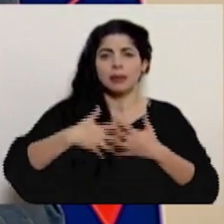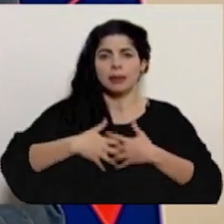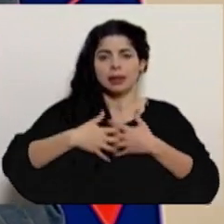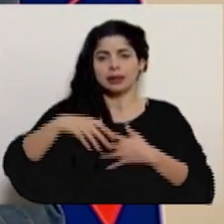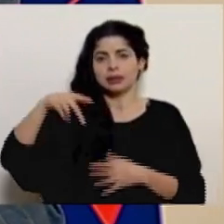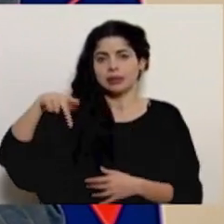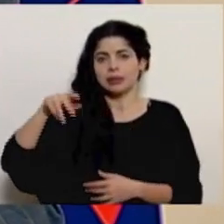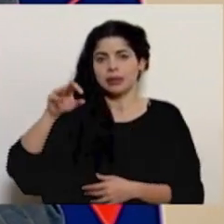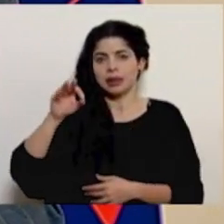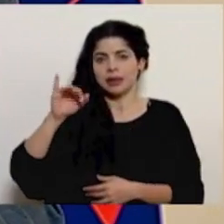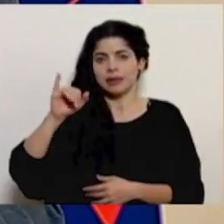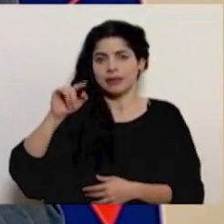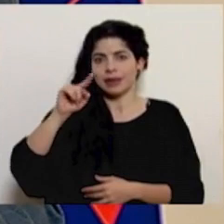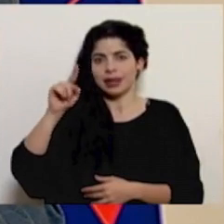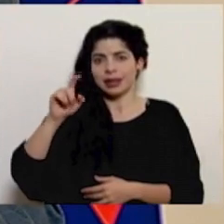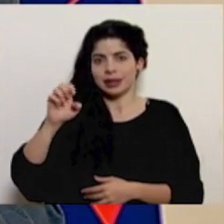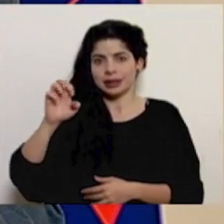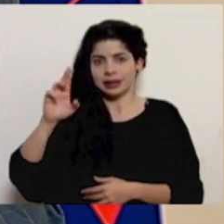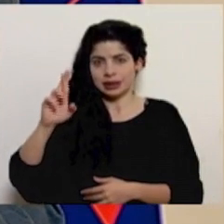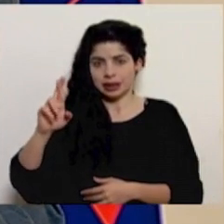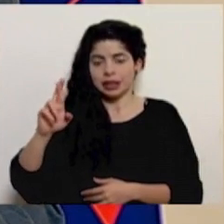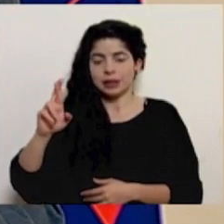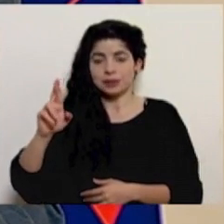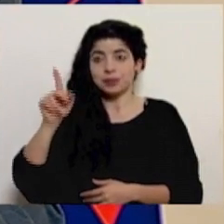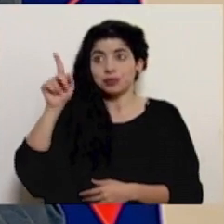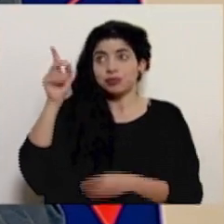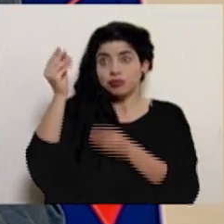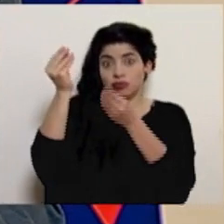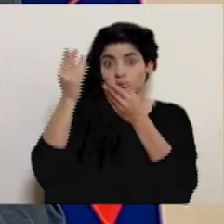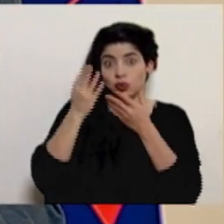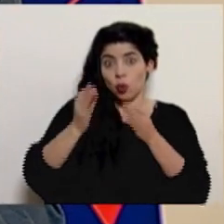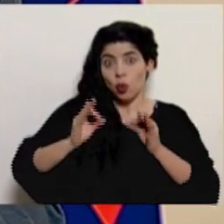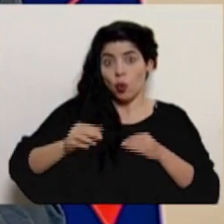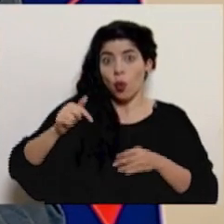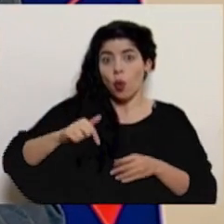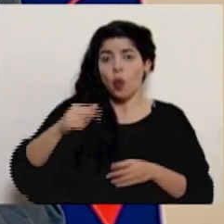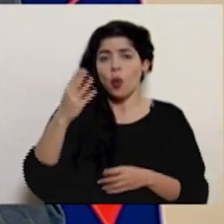Pfizer y específicamente nos confirman, hoy tendremos